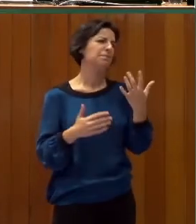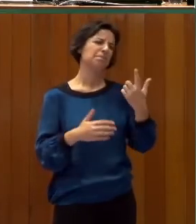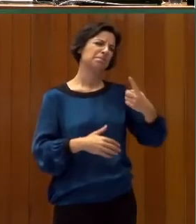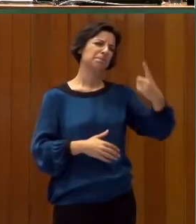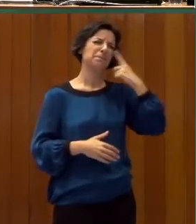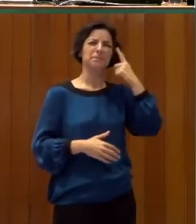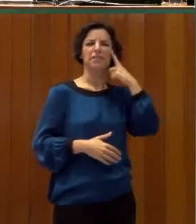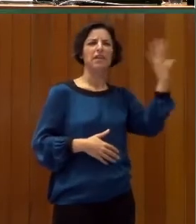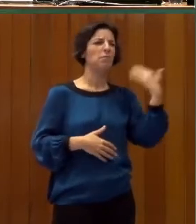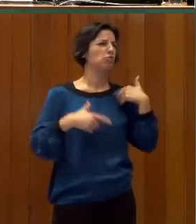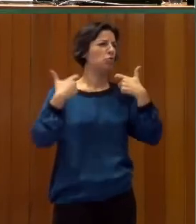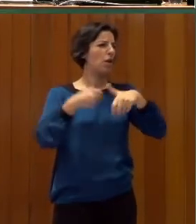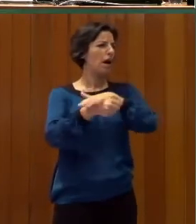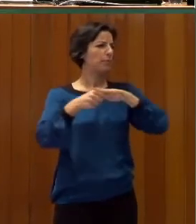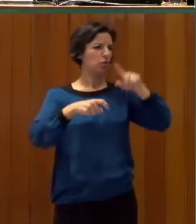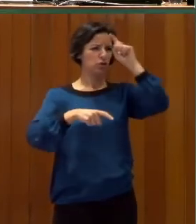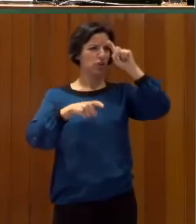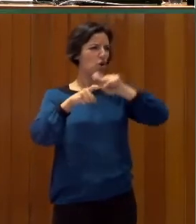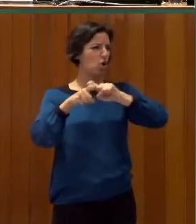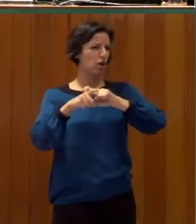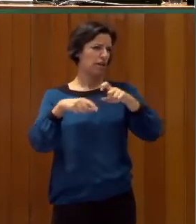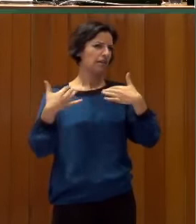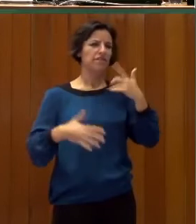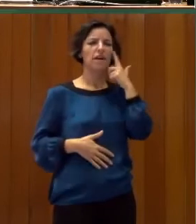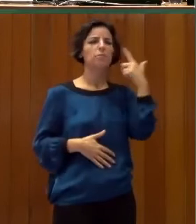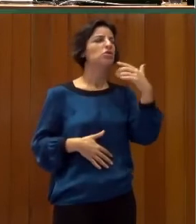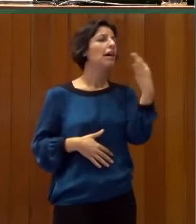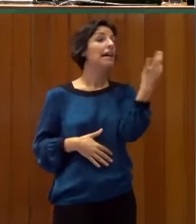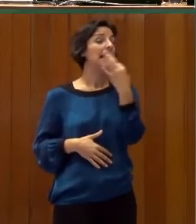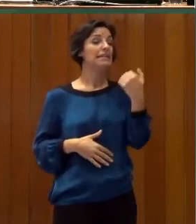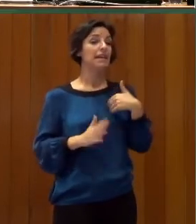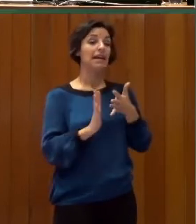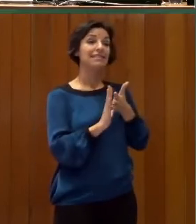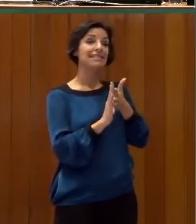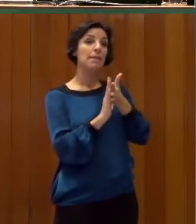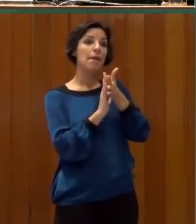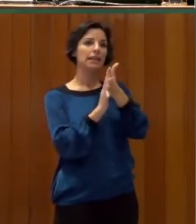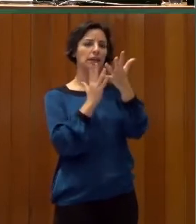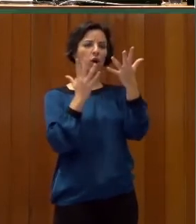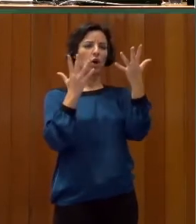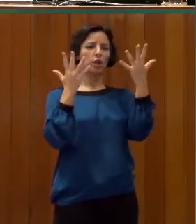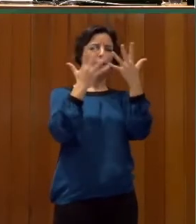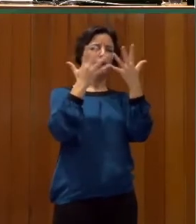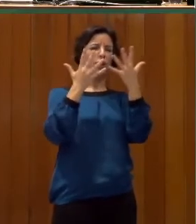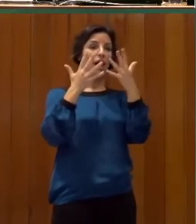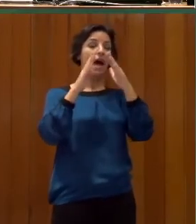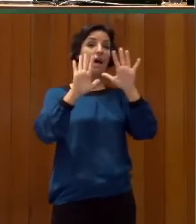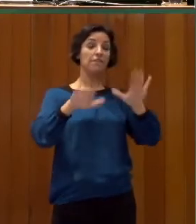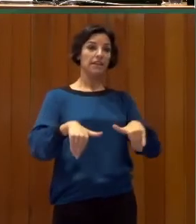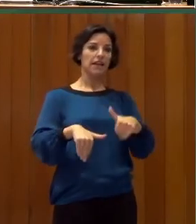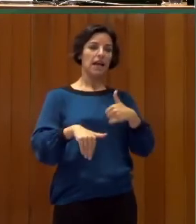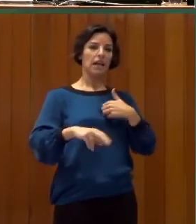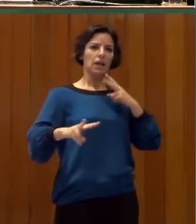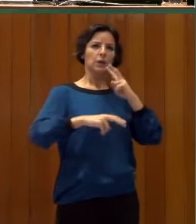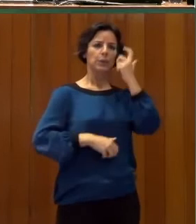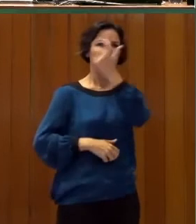campo de la psicología y que consiste en una clase de interferencia semántica que produce un mayor tiempo de reacción cuando